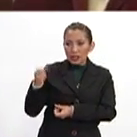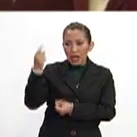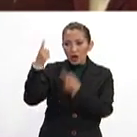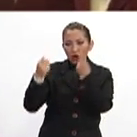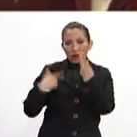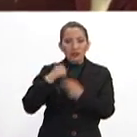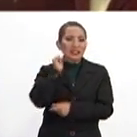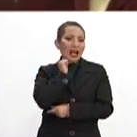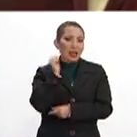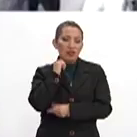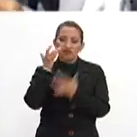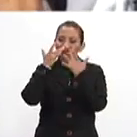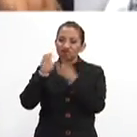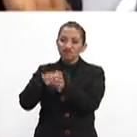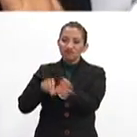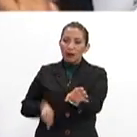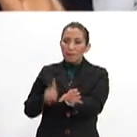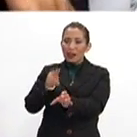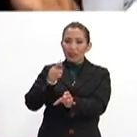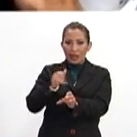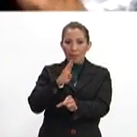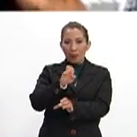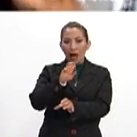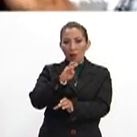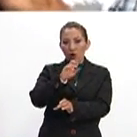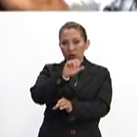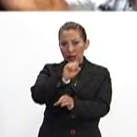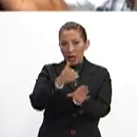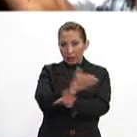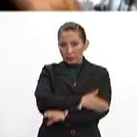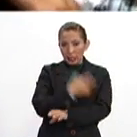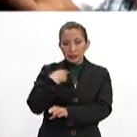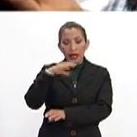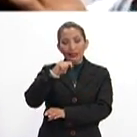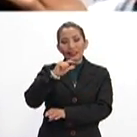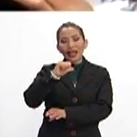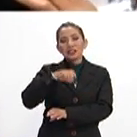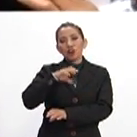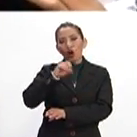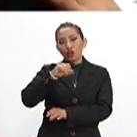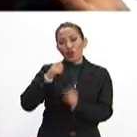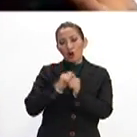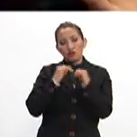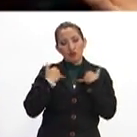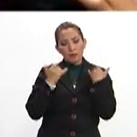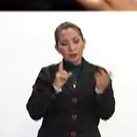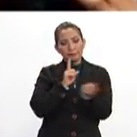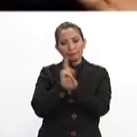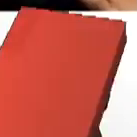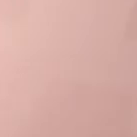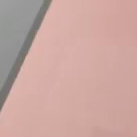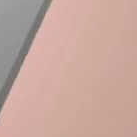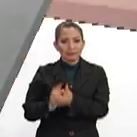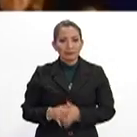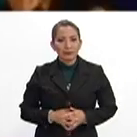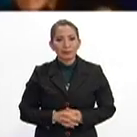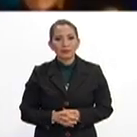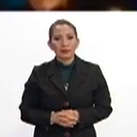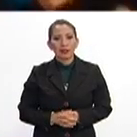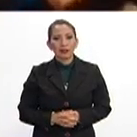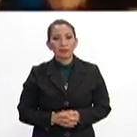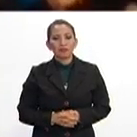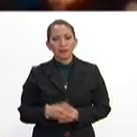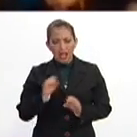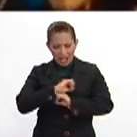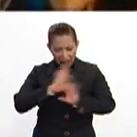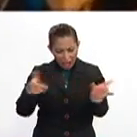algunos de los senadores que renunciaron al PRD, entre ellos Miguel Barbosa. Antes, en Texcoco, tuvo un encuentro con jóvenes. Claro